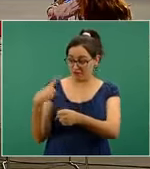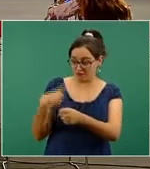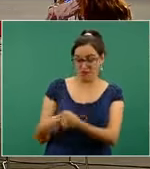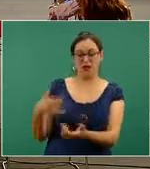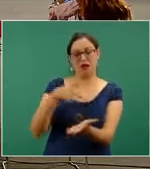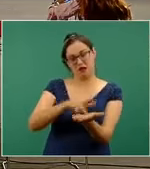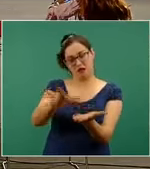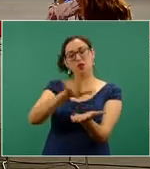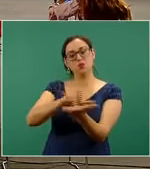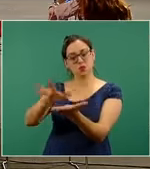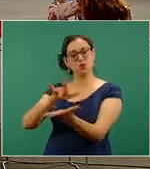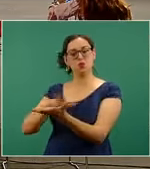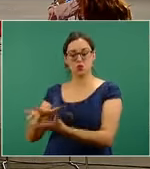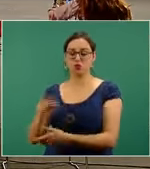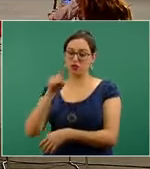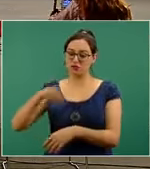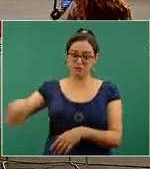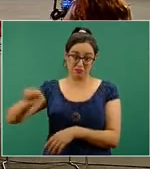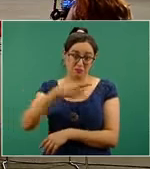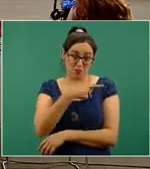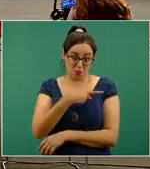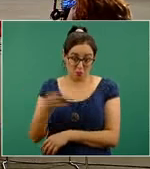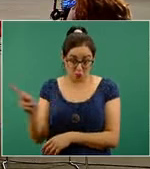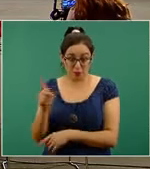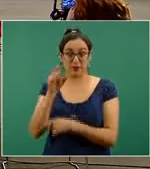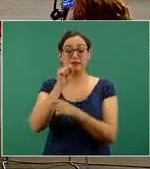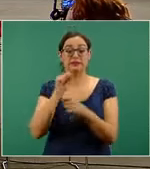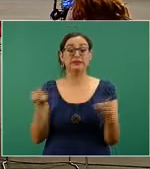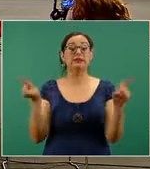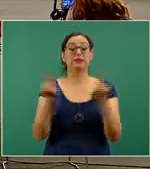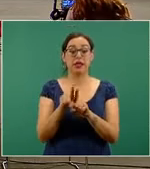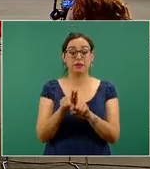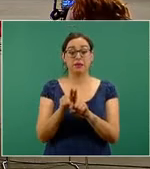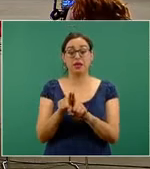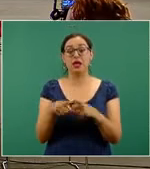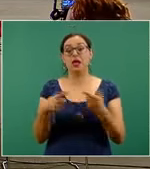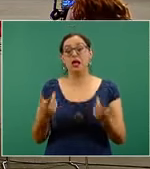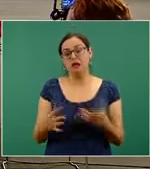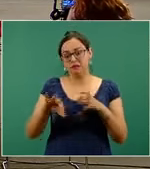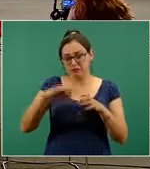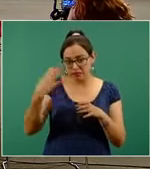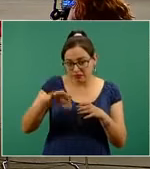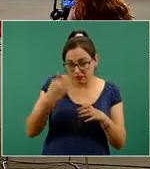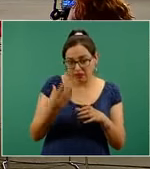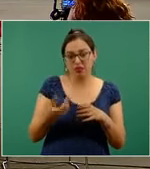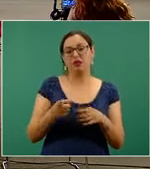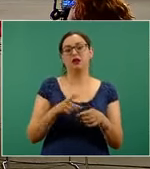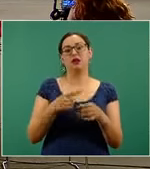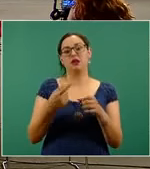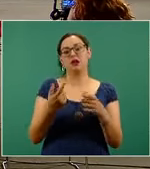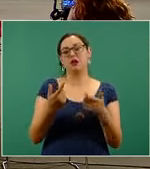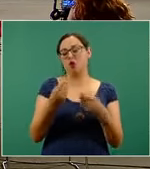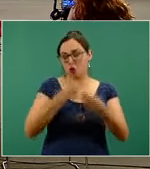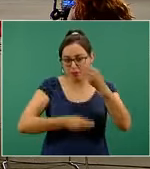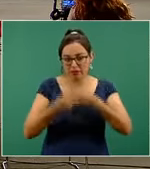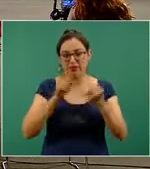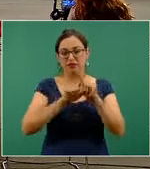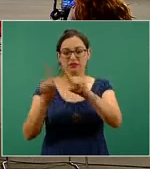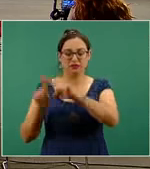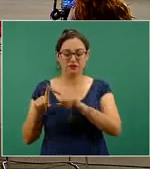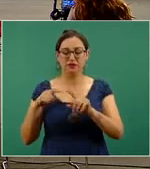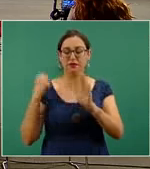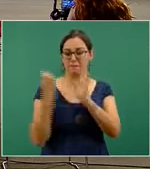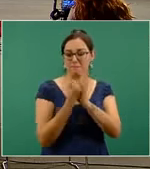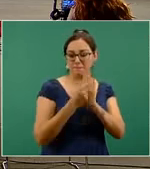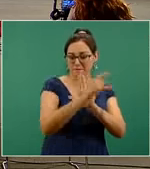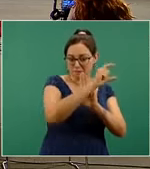todo de zonas más vulnerables. Y también lo mismo con el etiquetado y la publicidad, son políticas de muy alto impacto y